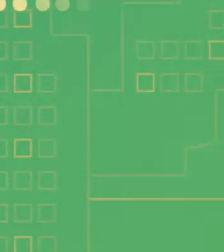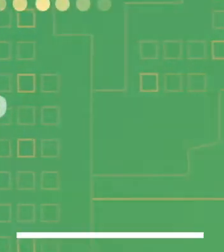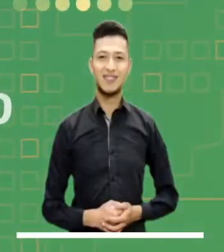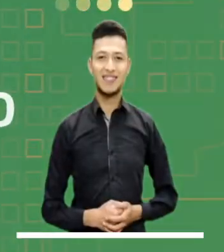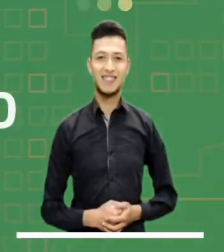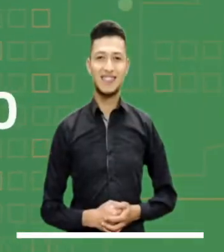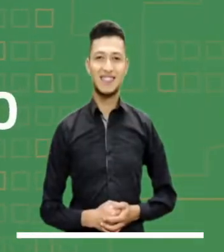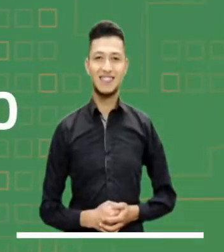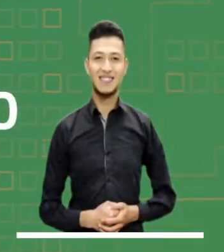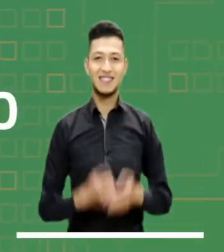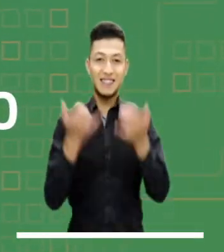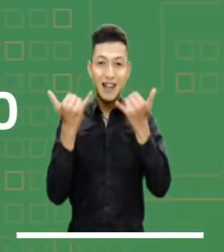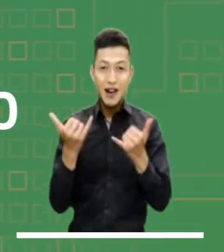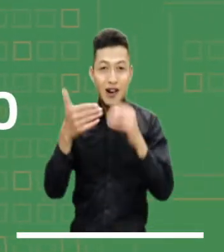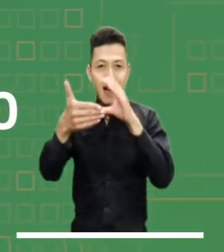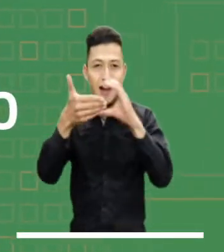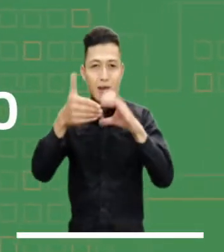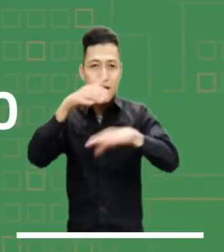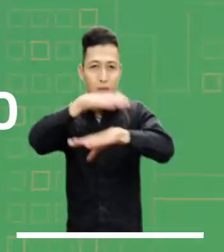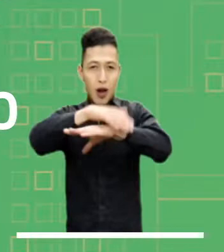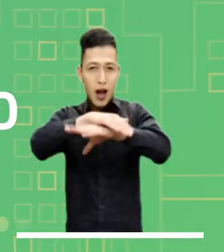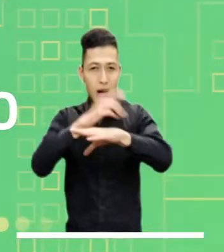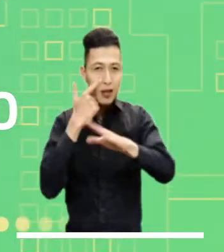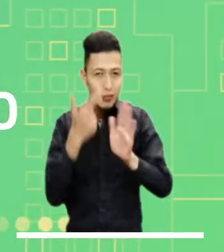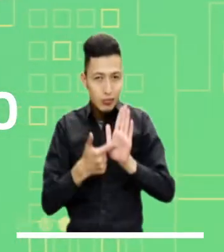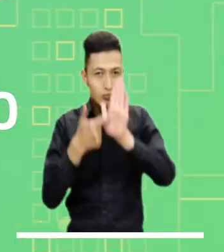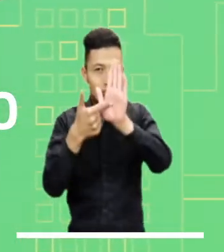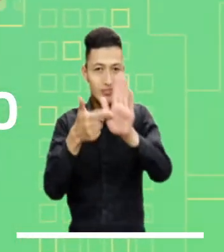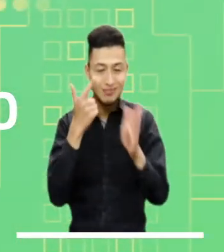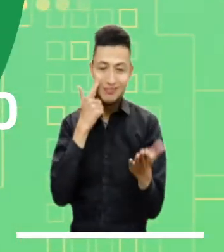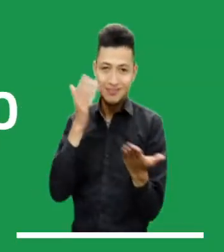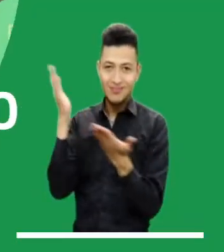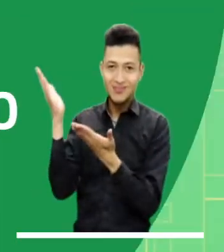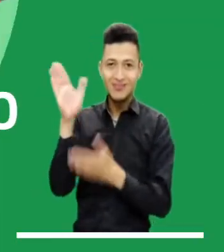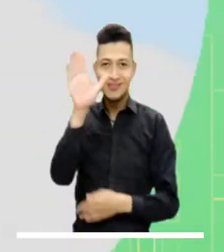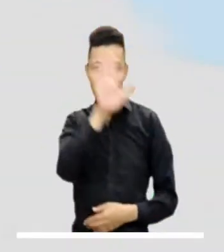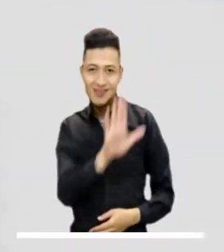Veamos ahora cómo se comportará el clima esta tarde en el país.